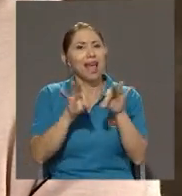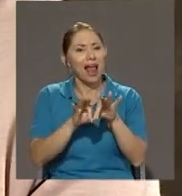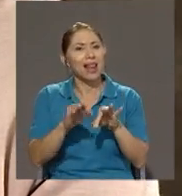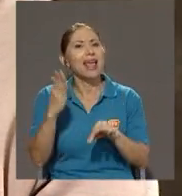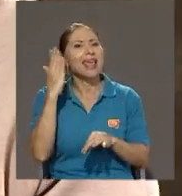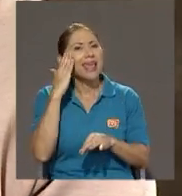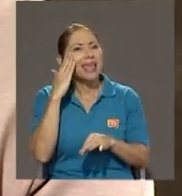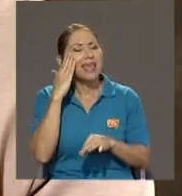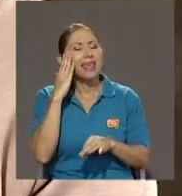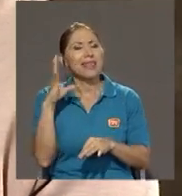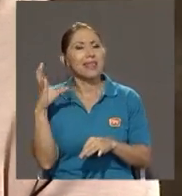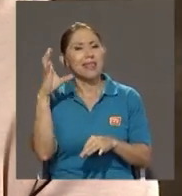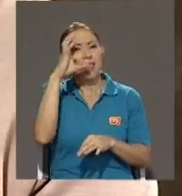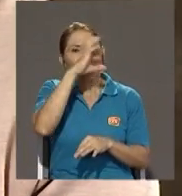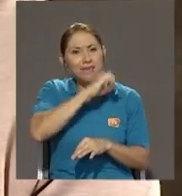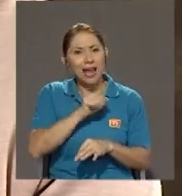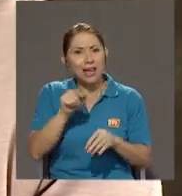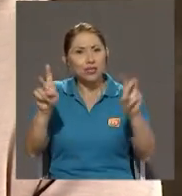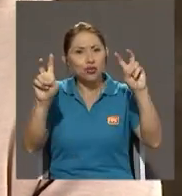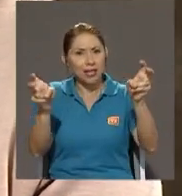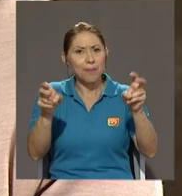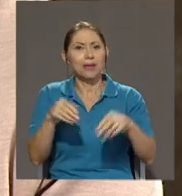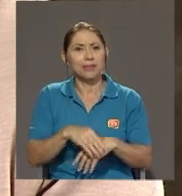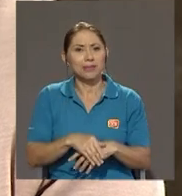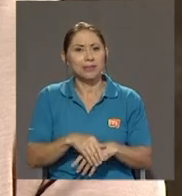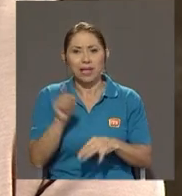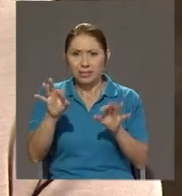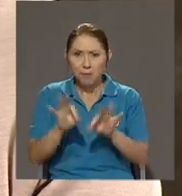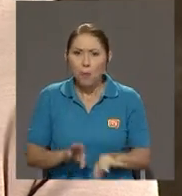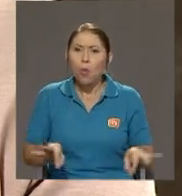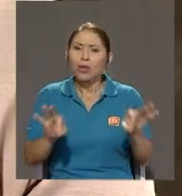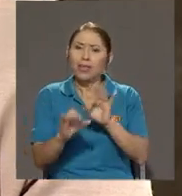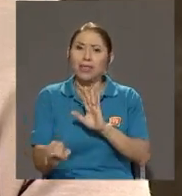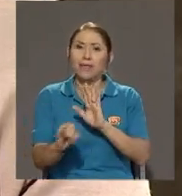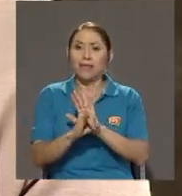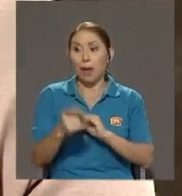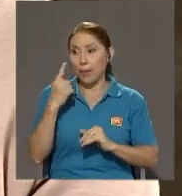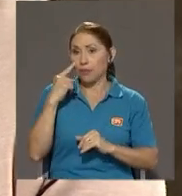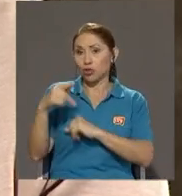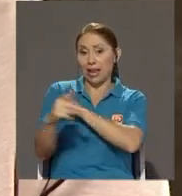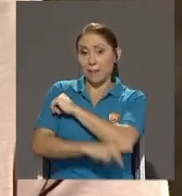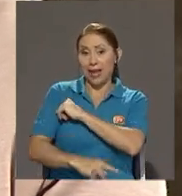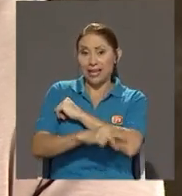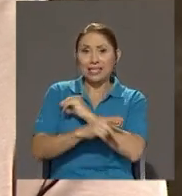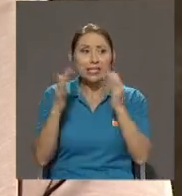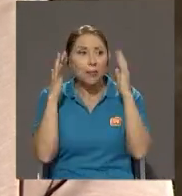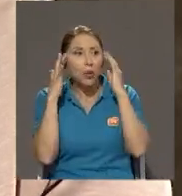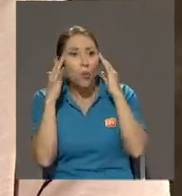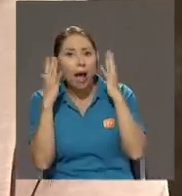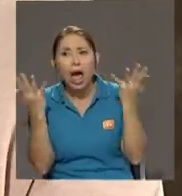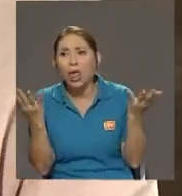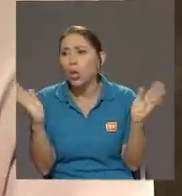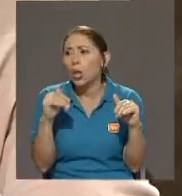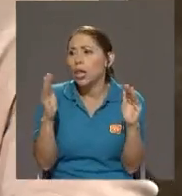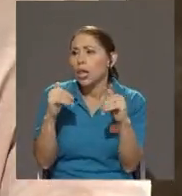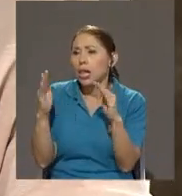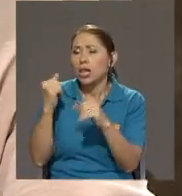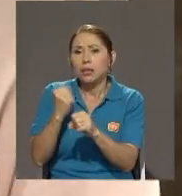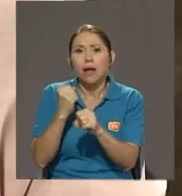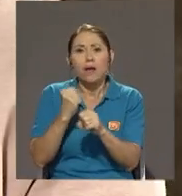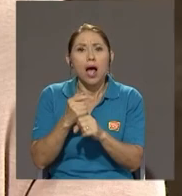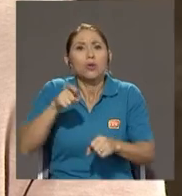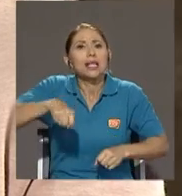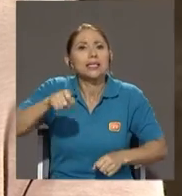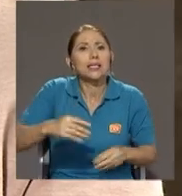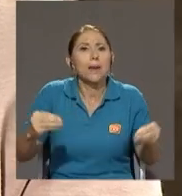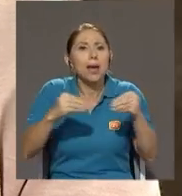identificar estos temas, es un tema importante, porque si vemos, el país está preocupado por las tasas de desempleo y ocupa más personas que